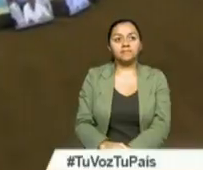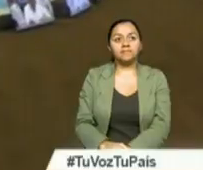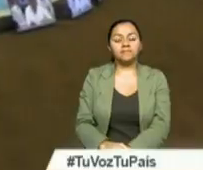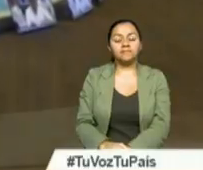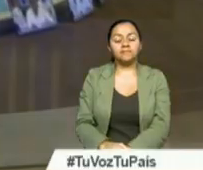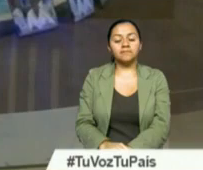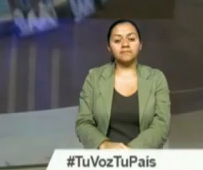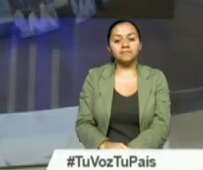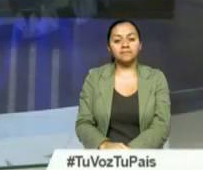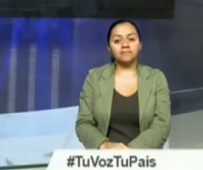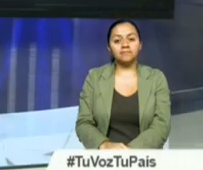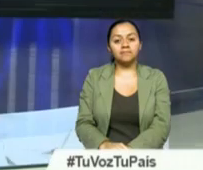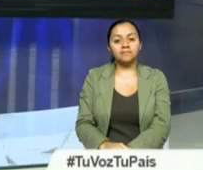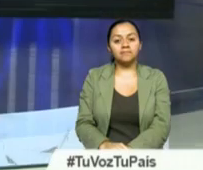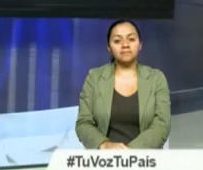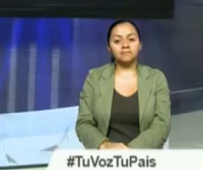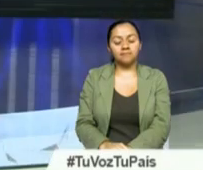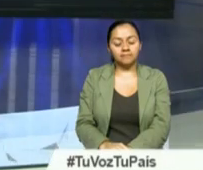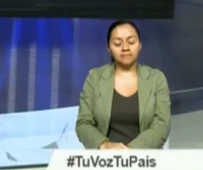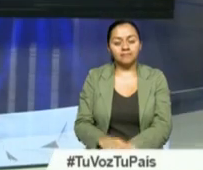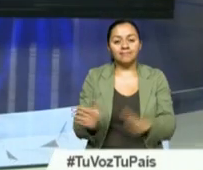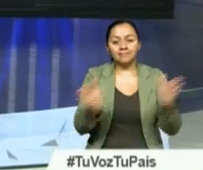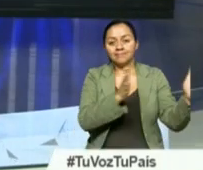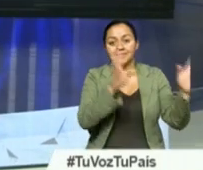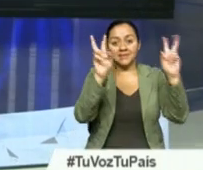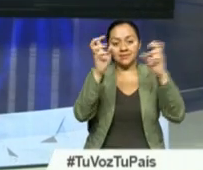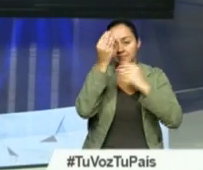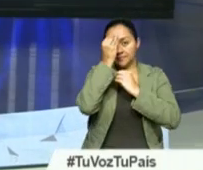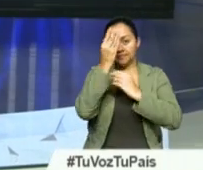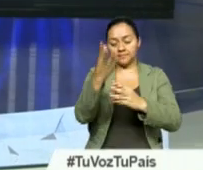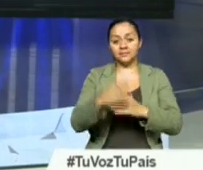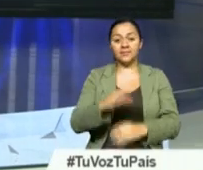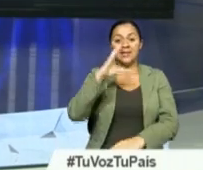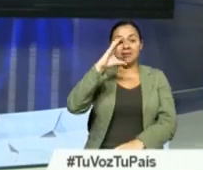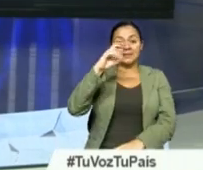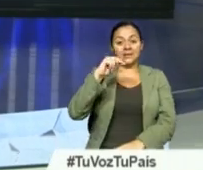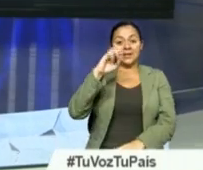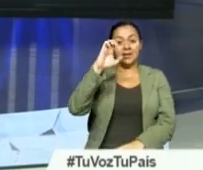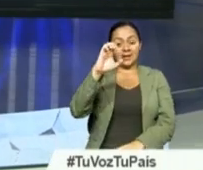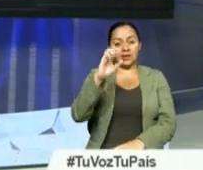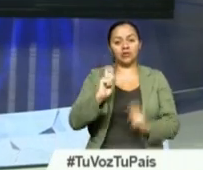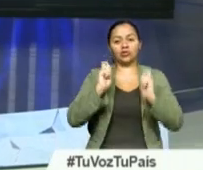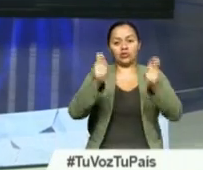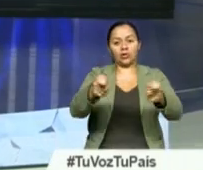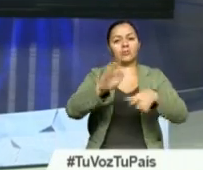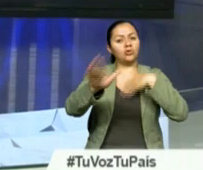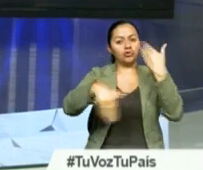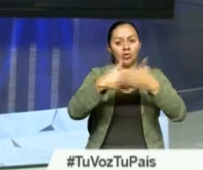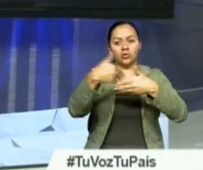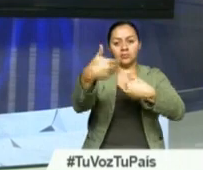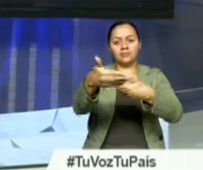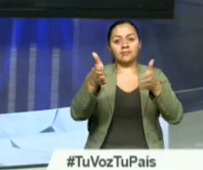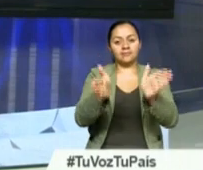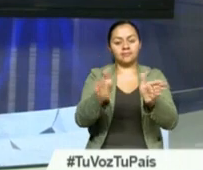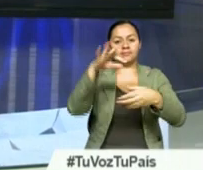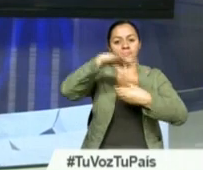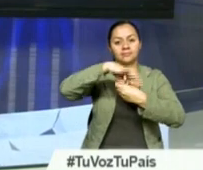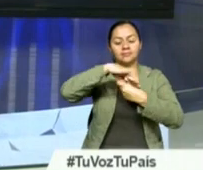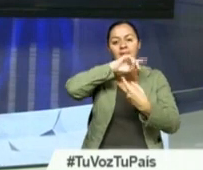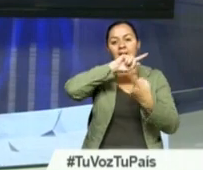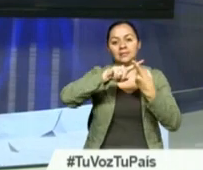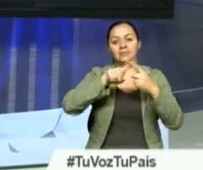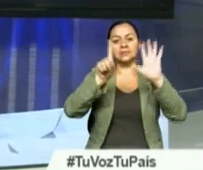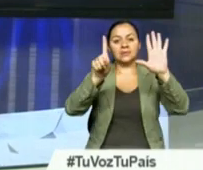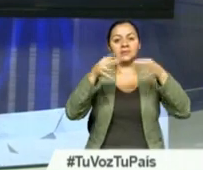Ciudadano. En otro tema, le contamos que el Consejo Nacional Electoral entregará los kits para el sufragio hasta el 6